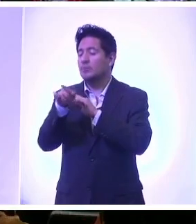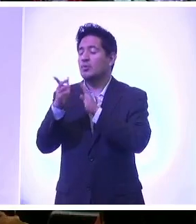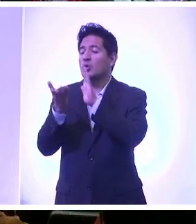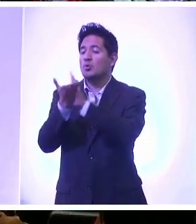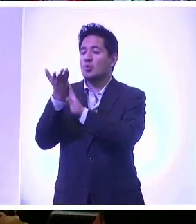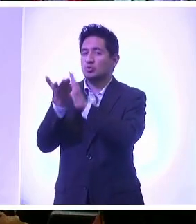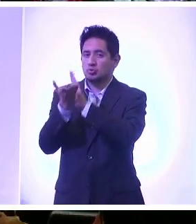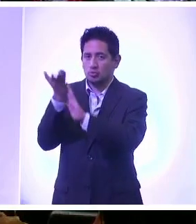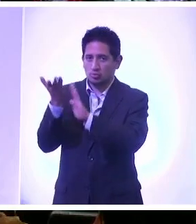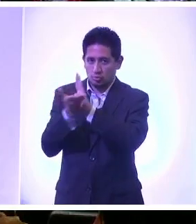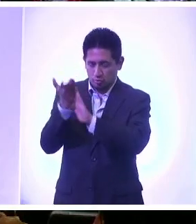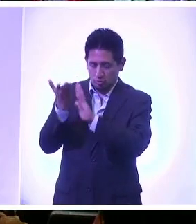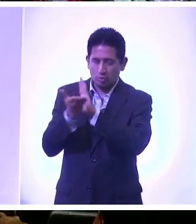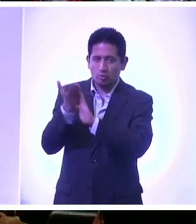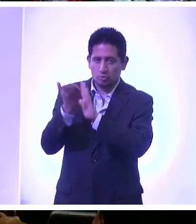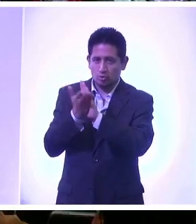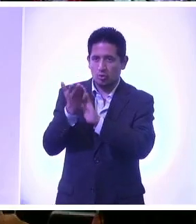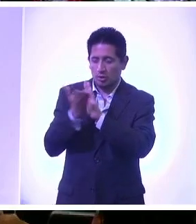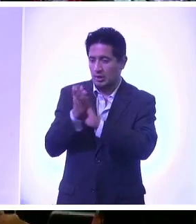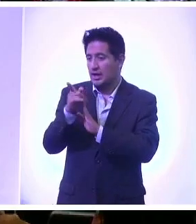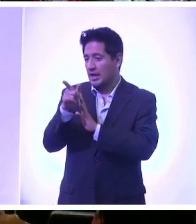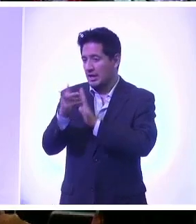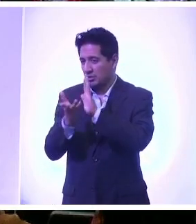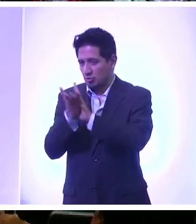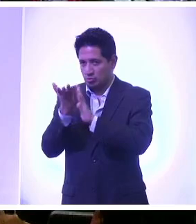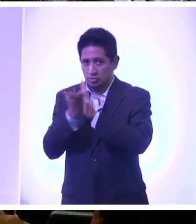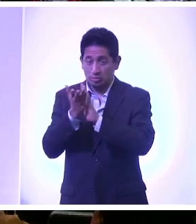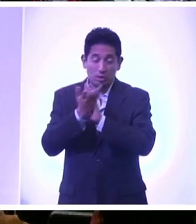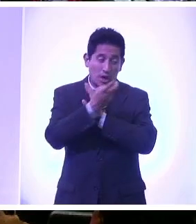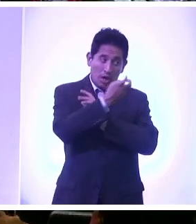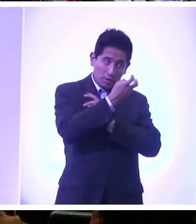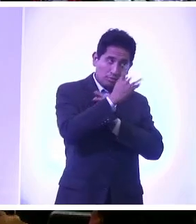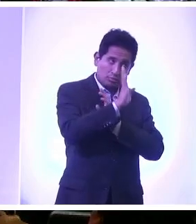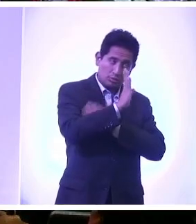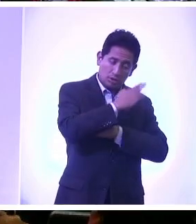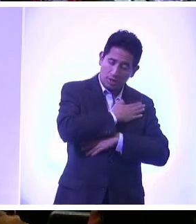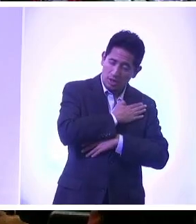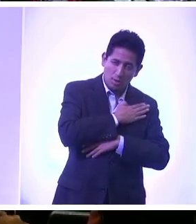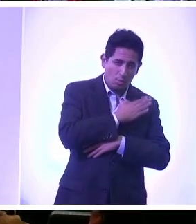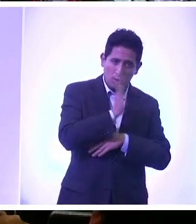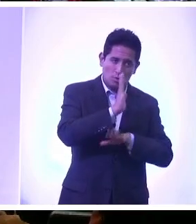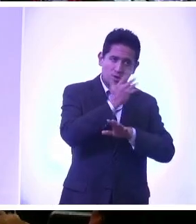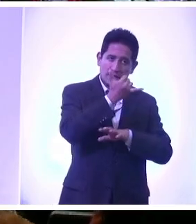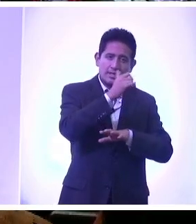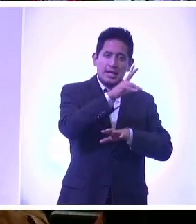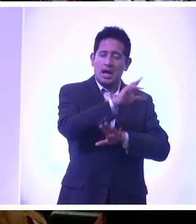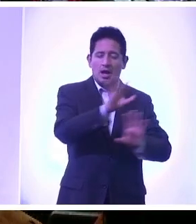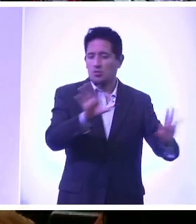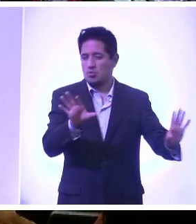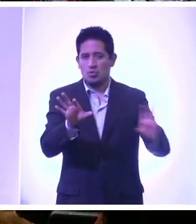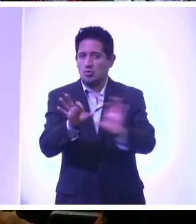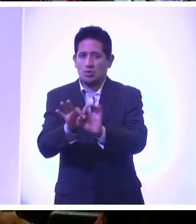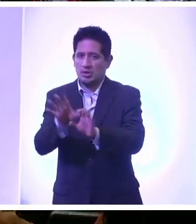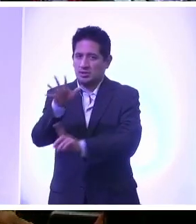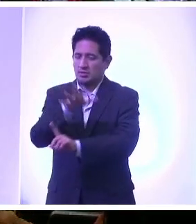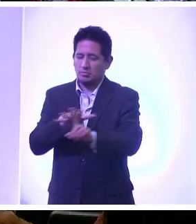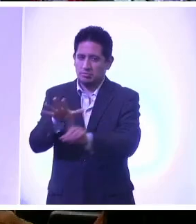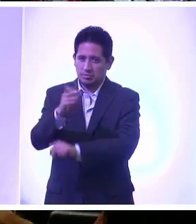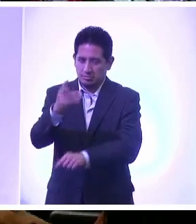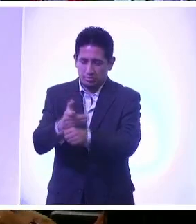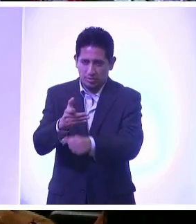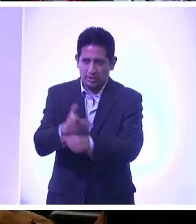Carlos de la peña si el constructor Qué bueno que ya no aplica este código eh que yo sé que en tu empresa esto no sucede pero Decía si el constructor de una